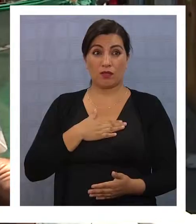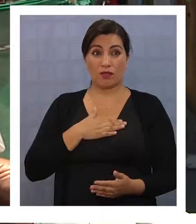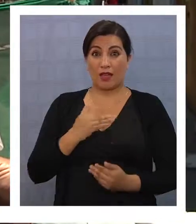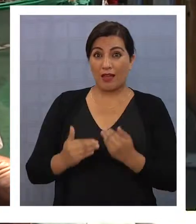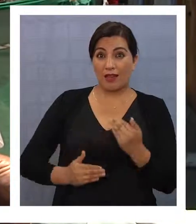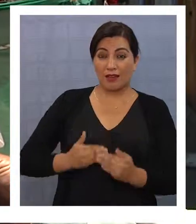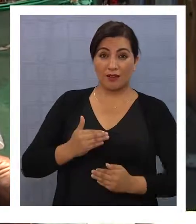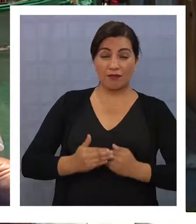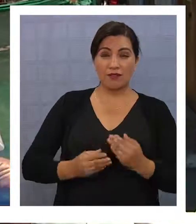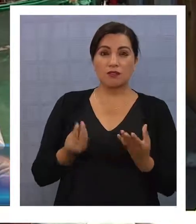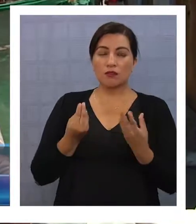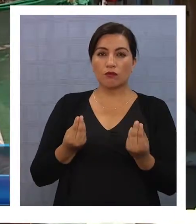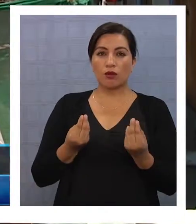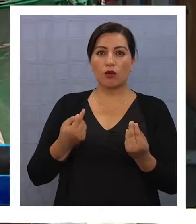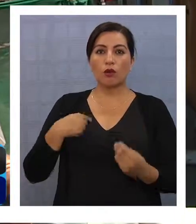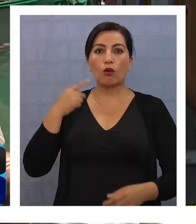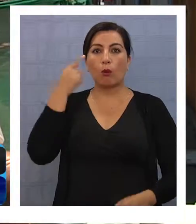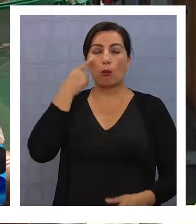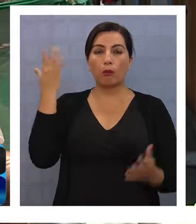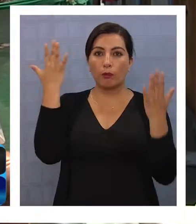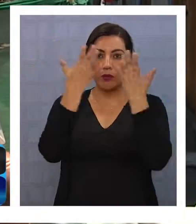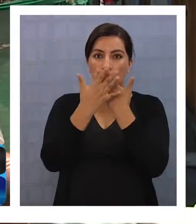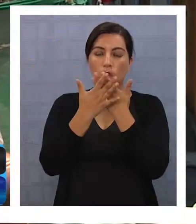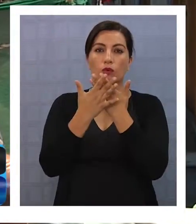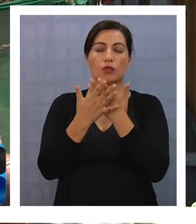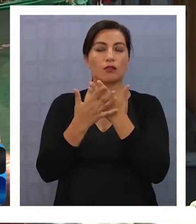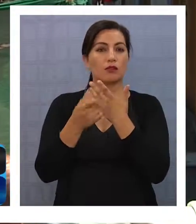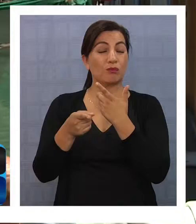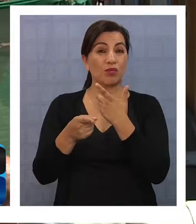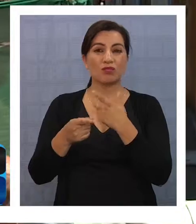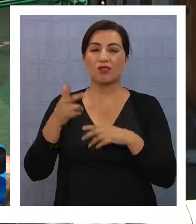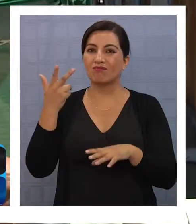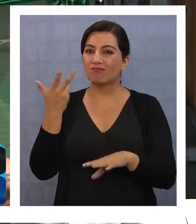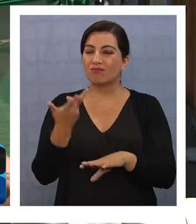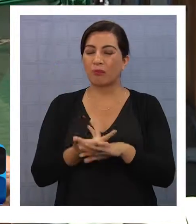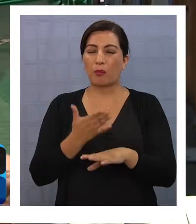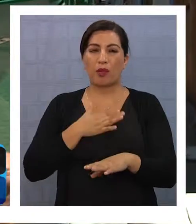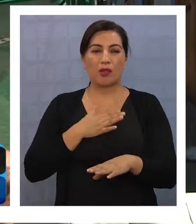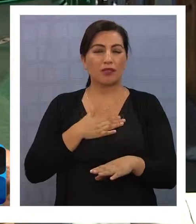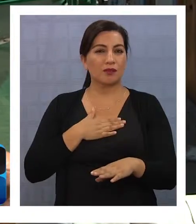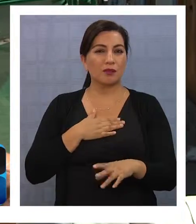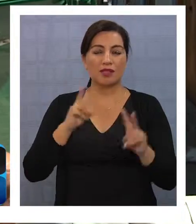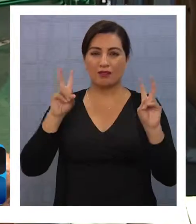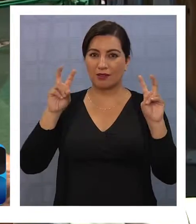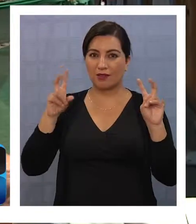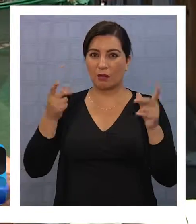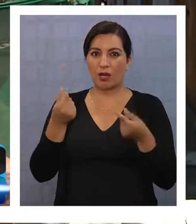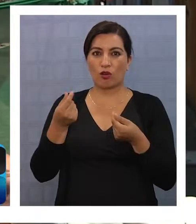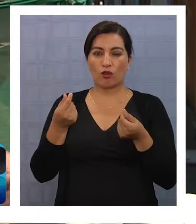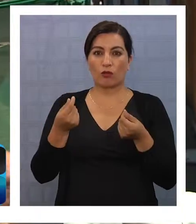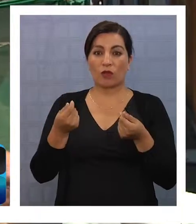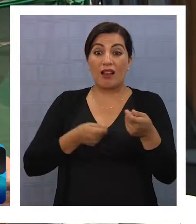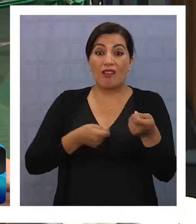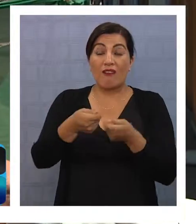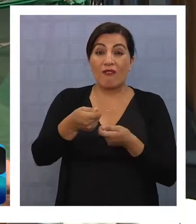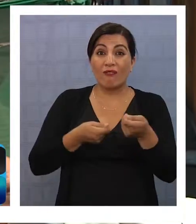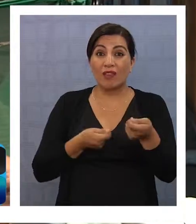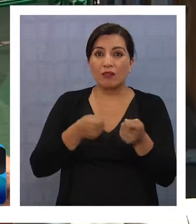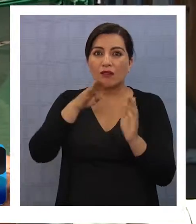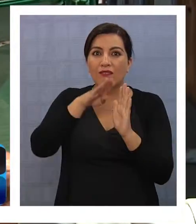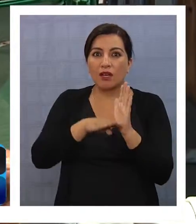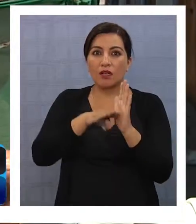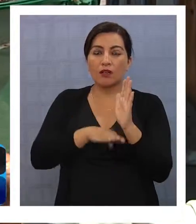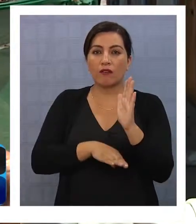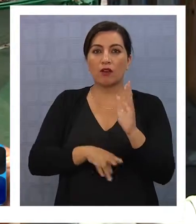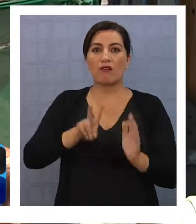bueno, pero no nos dimos cuenta del perjuicio que nos hizo económicamente, porque las ventas han bajado a un 25